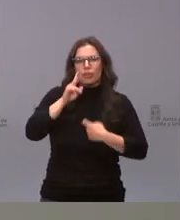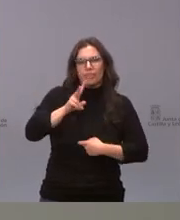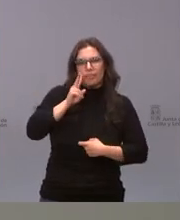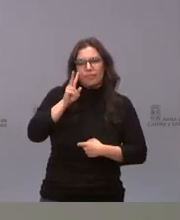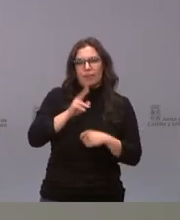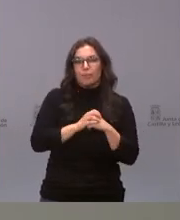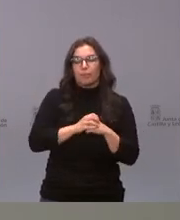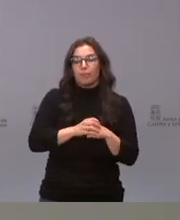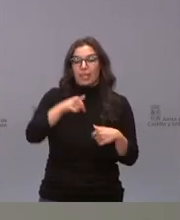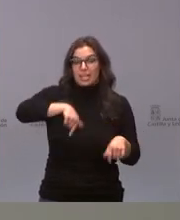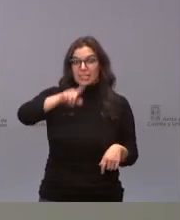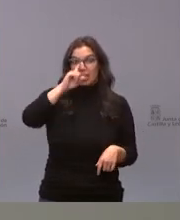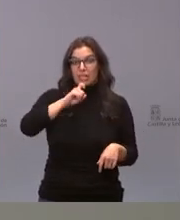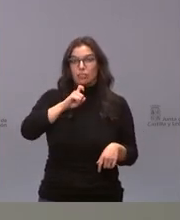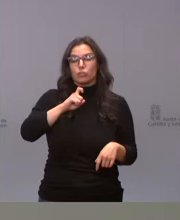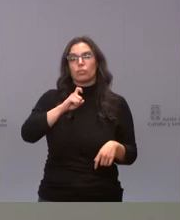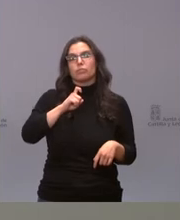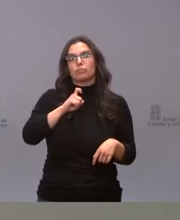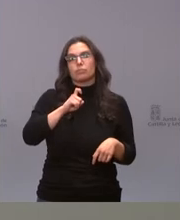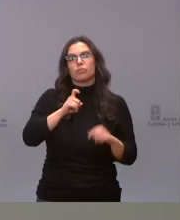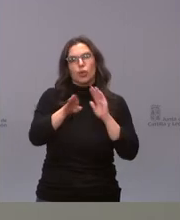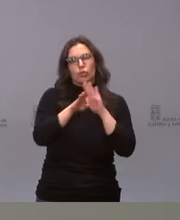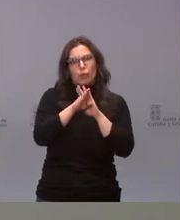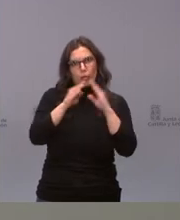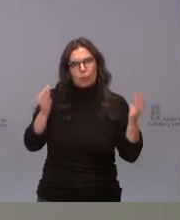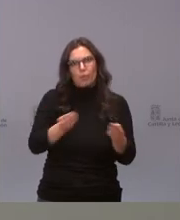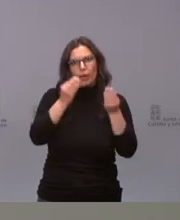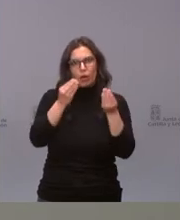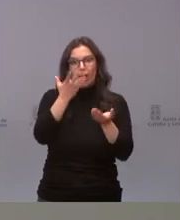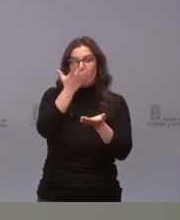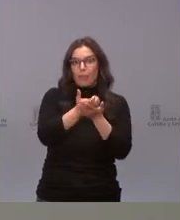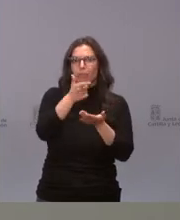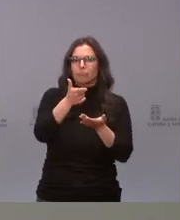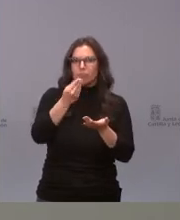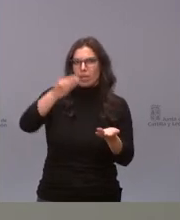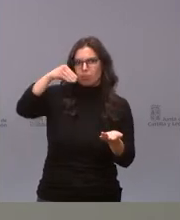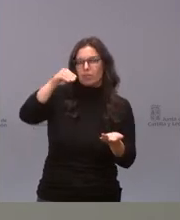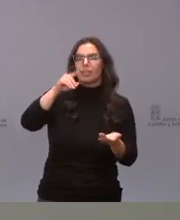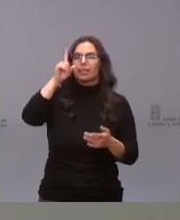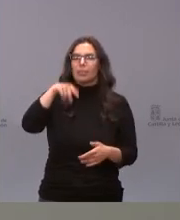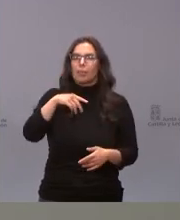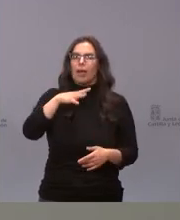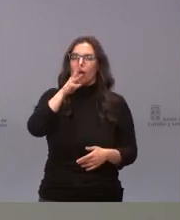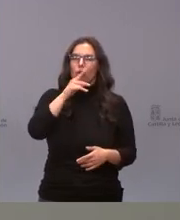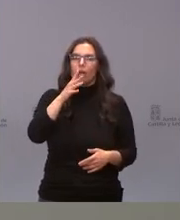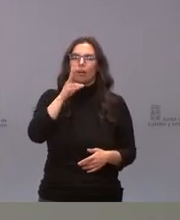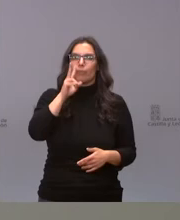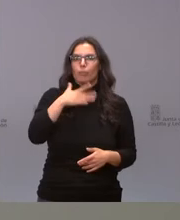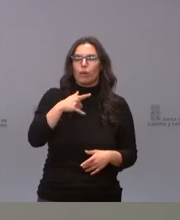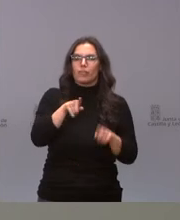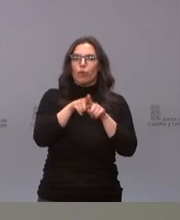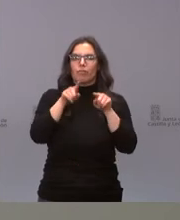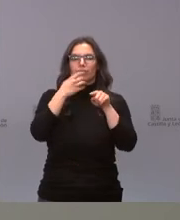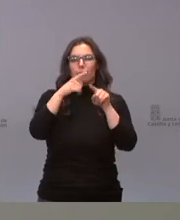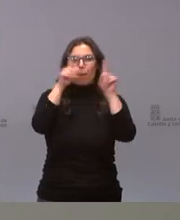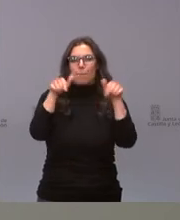el año 2021 hemos continuado mejorando estos aplicativos y se ha añadido el acceso a los partes de confirmación